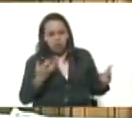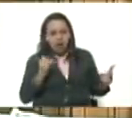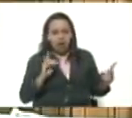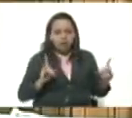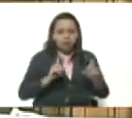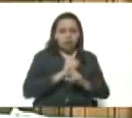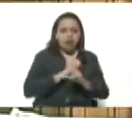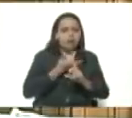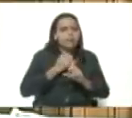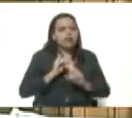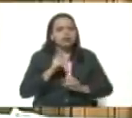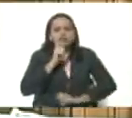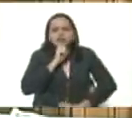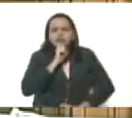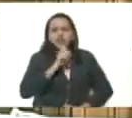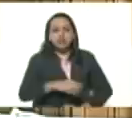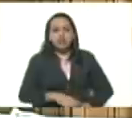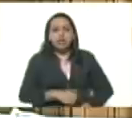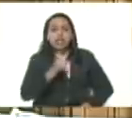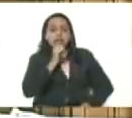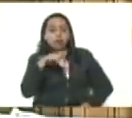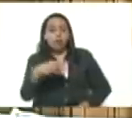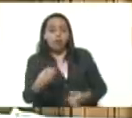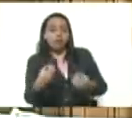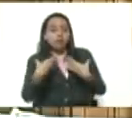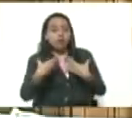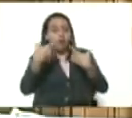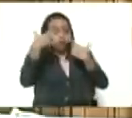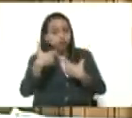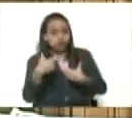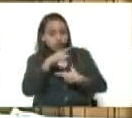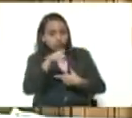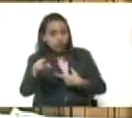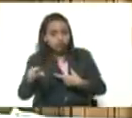seguro que es muy difícil. Quien lo puede contagiar a usted